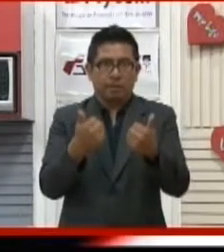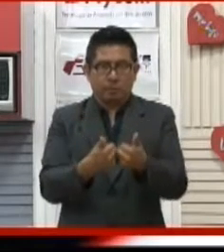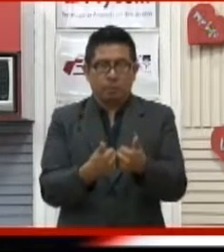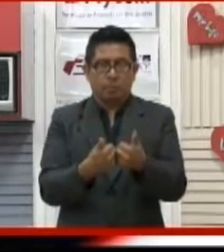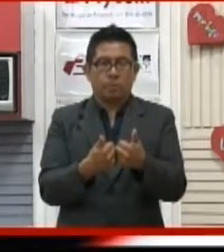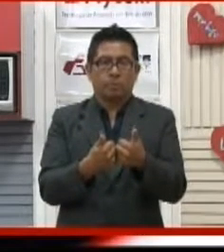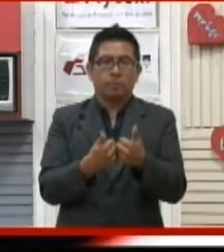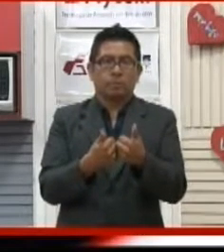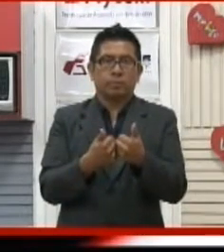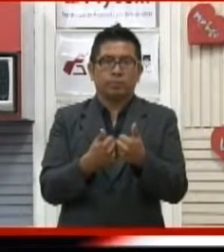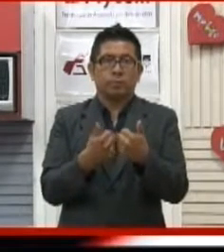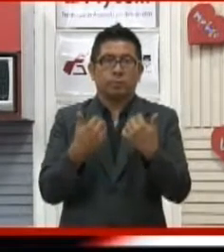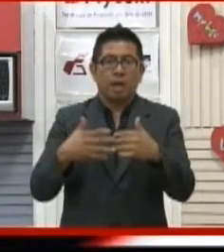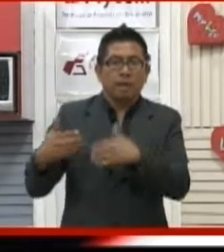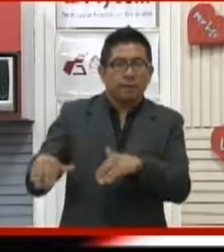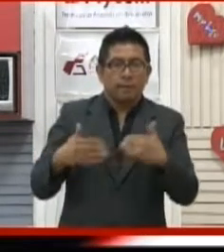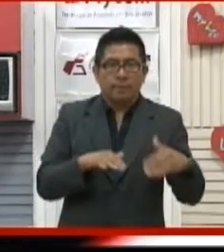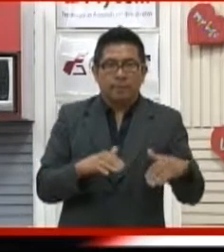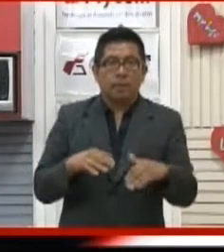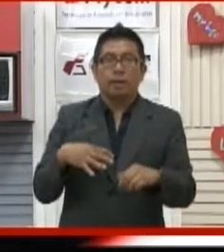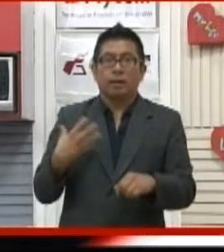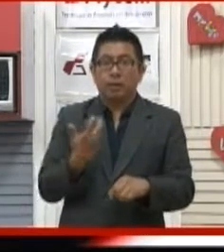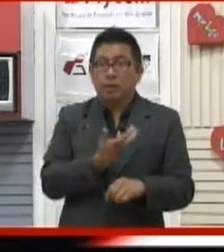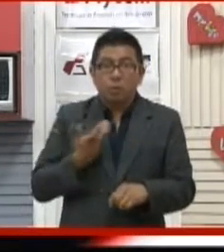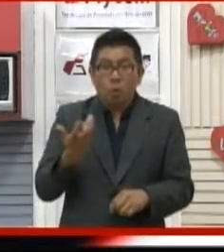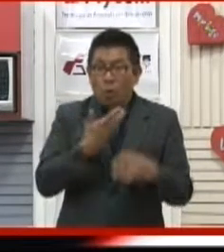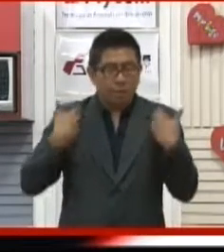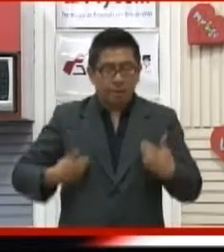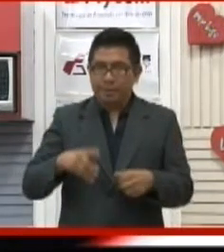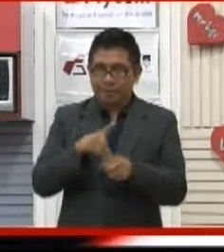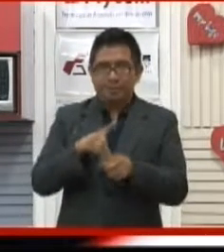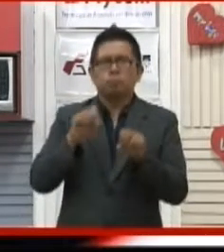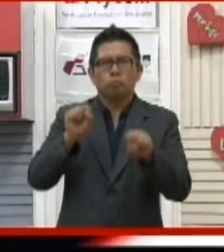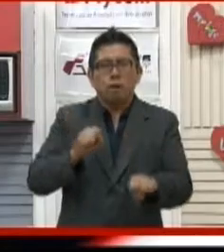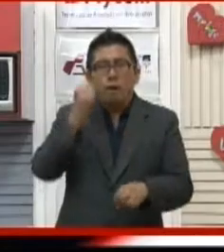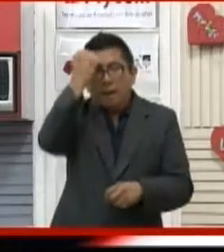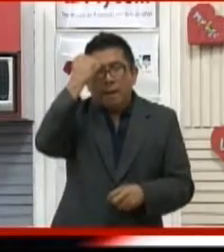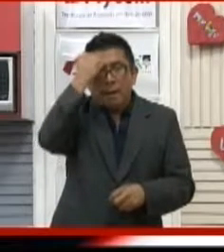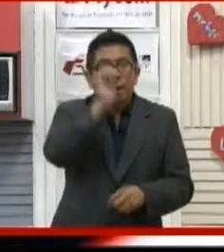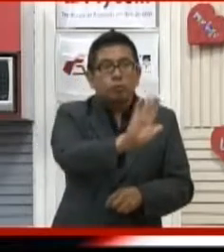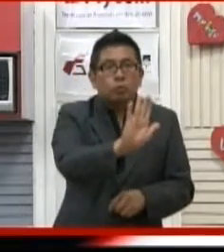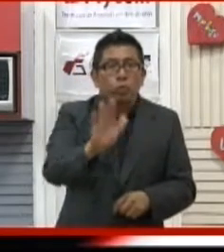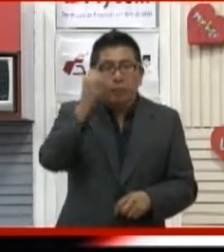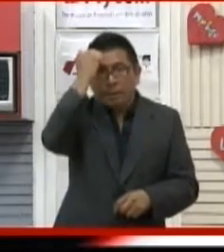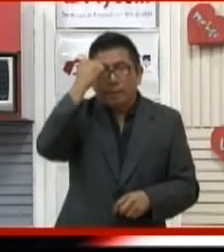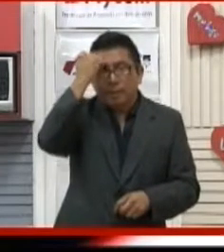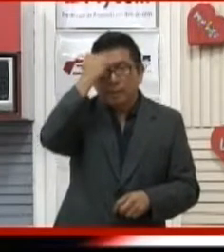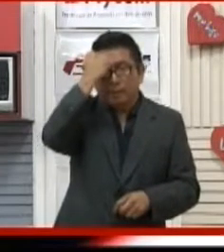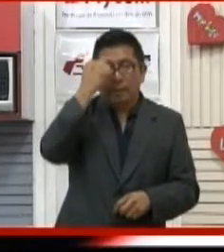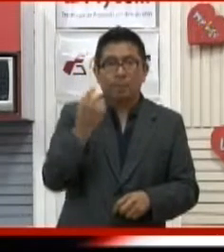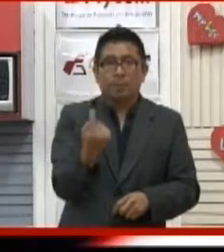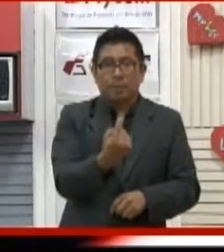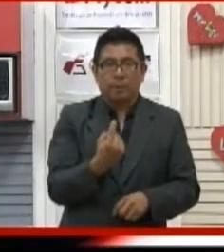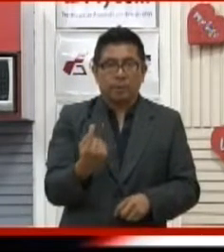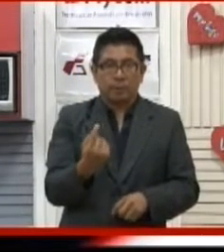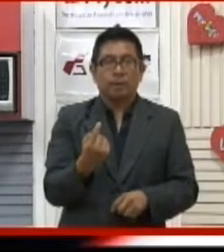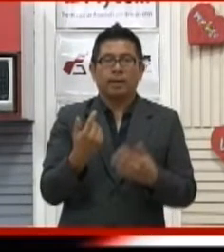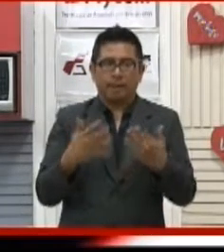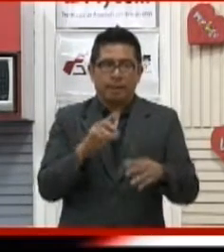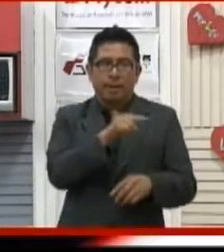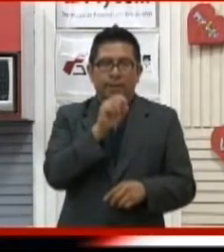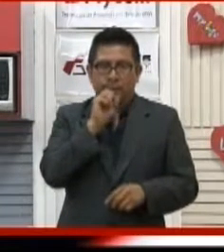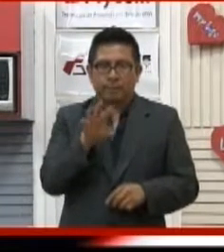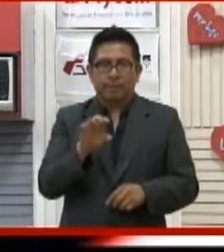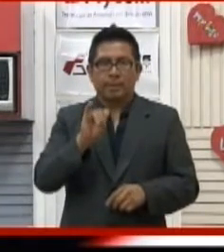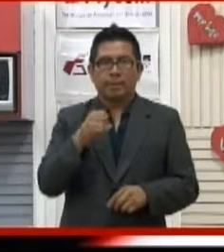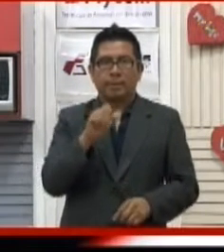tipo de actividades que se realizan, para que nosotros podamos conocer un poquito más acerca de ese tipo de personas que, como bien lo estaba